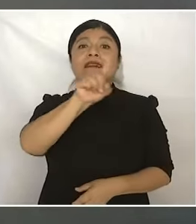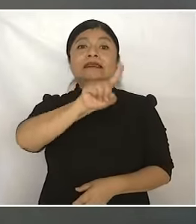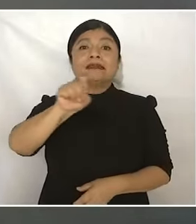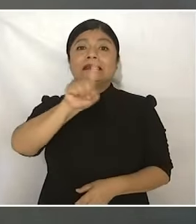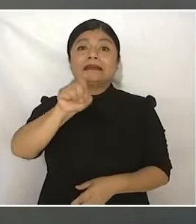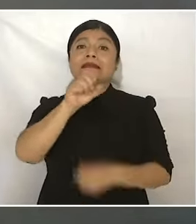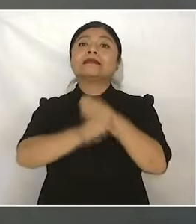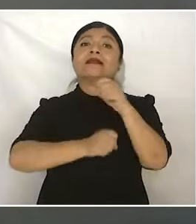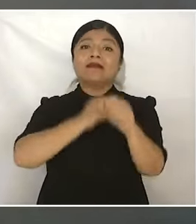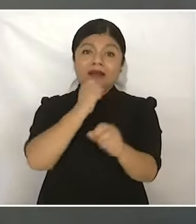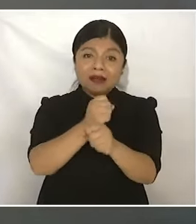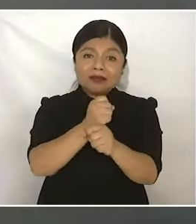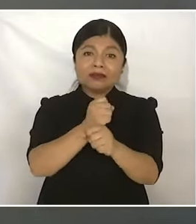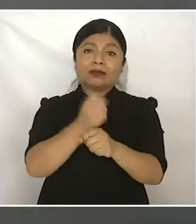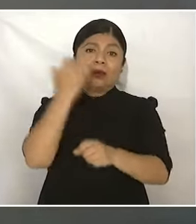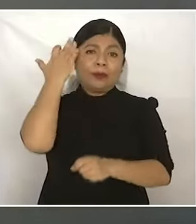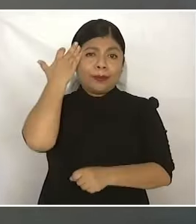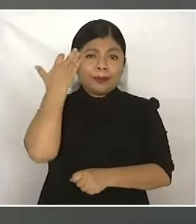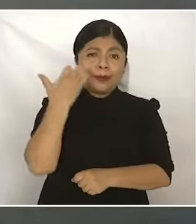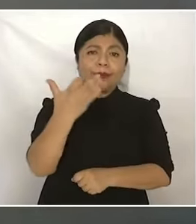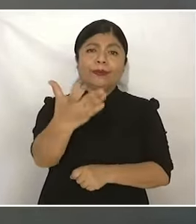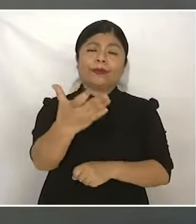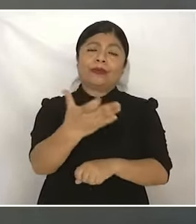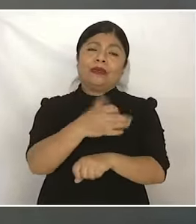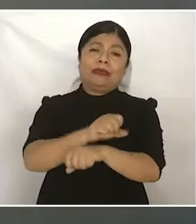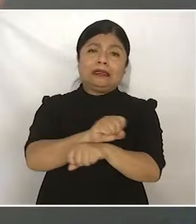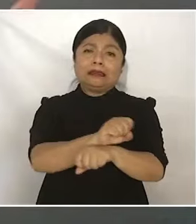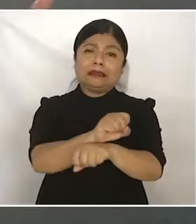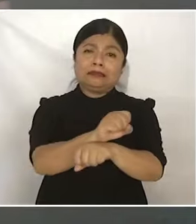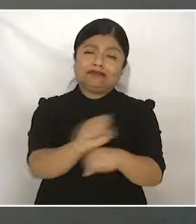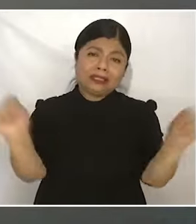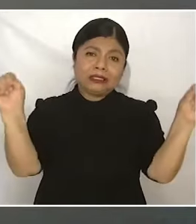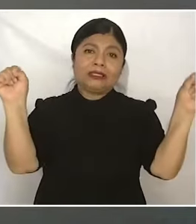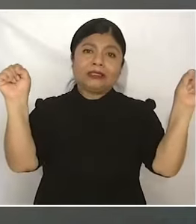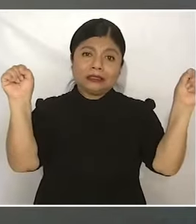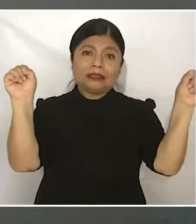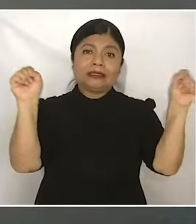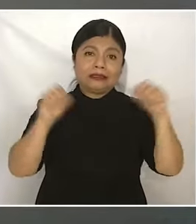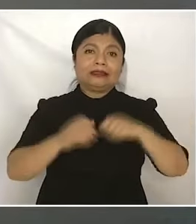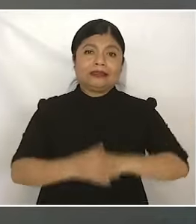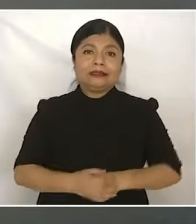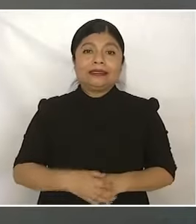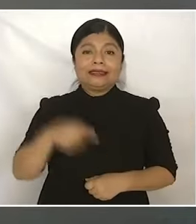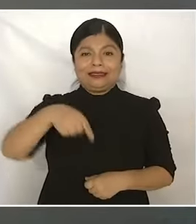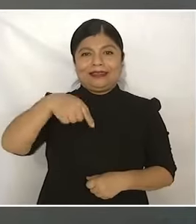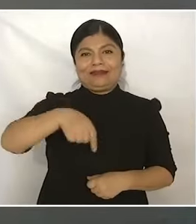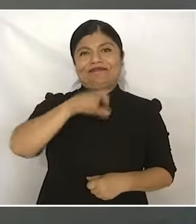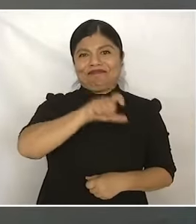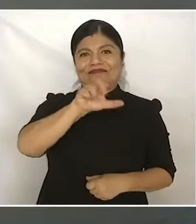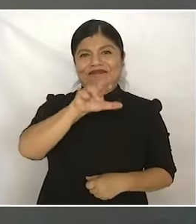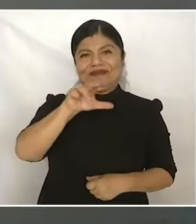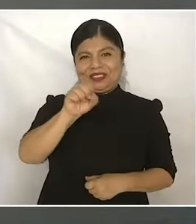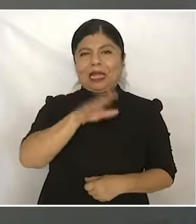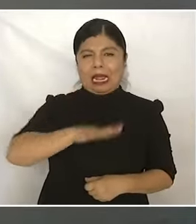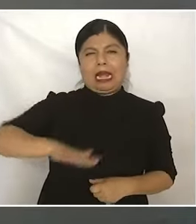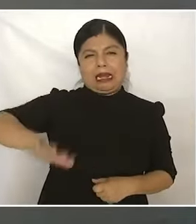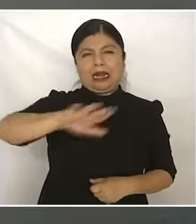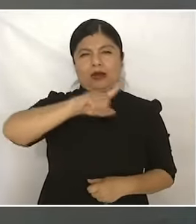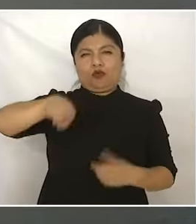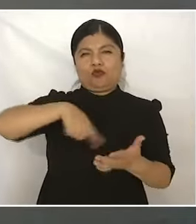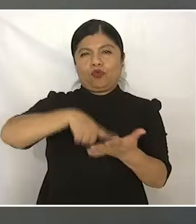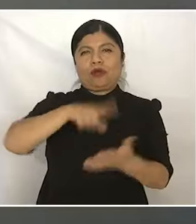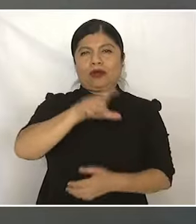abolición de la esclavitud. Y aquí Quintana Roo es un ejemplo de eso, de esa historia